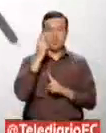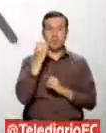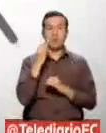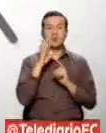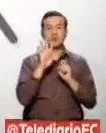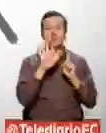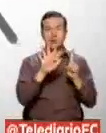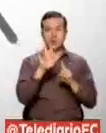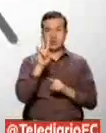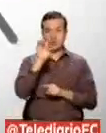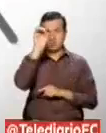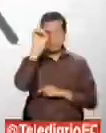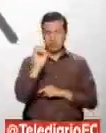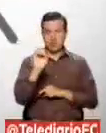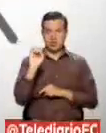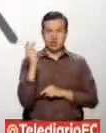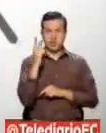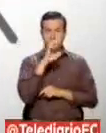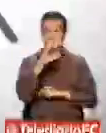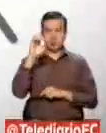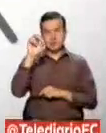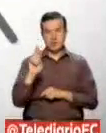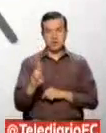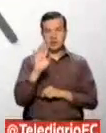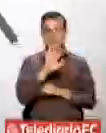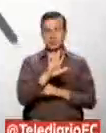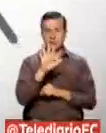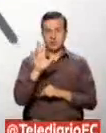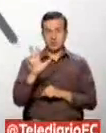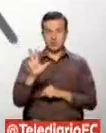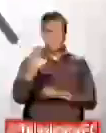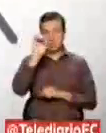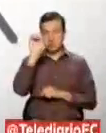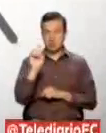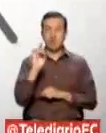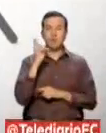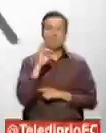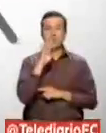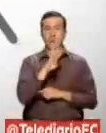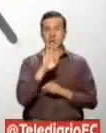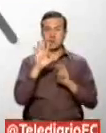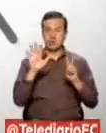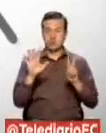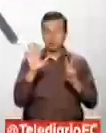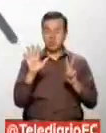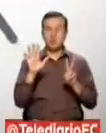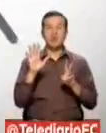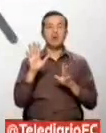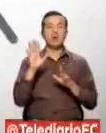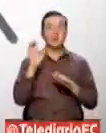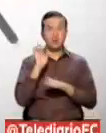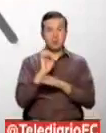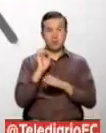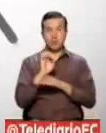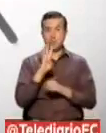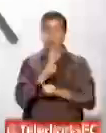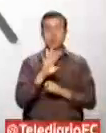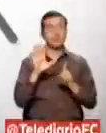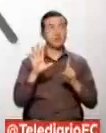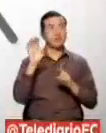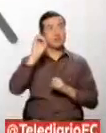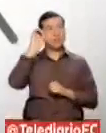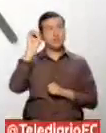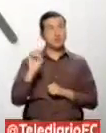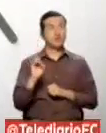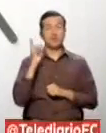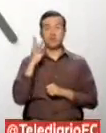un 62%, seguido de Costa Rica con el 53%, Bolivia 47% y Ecuador 46%, de un total de